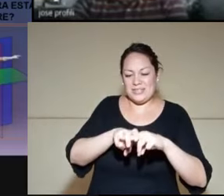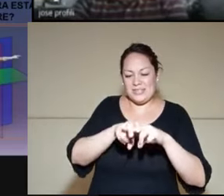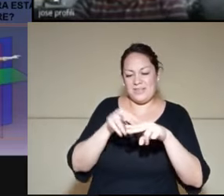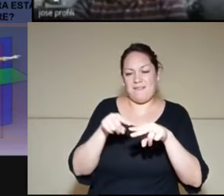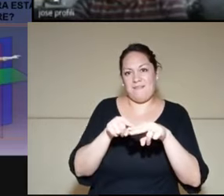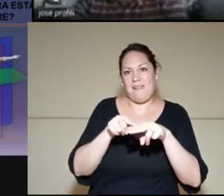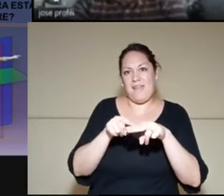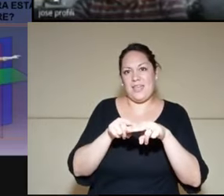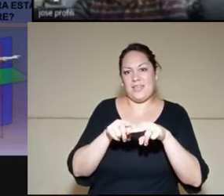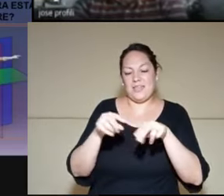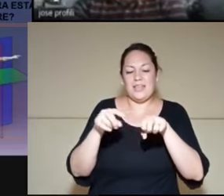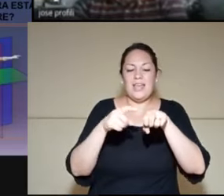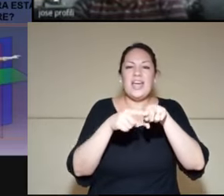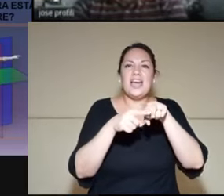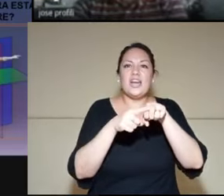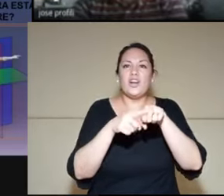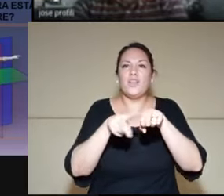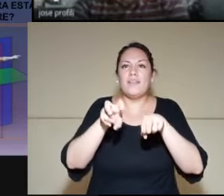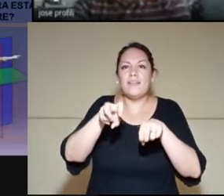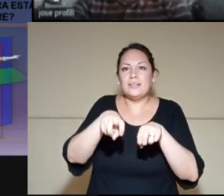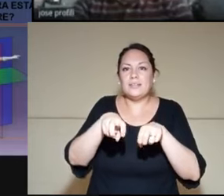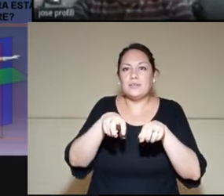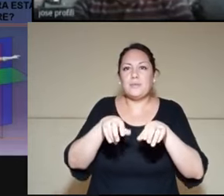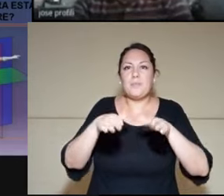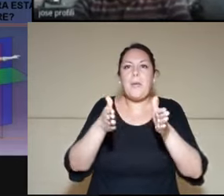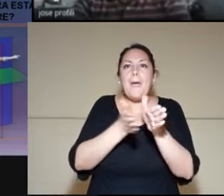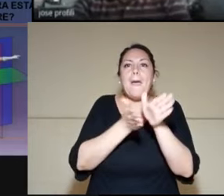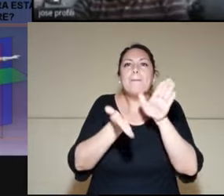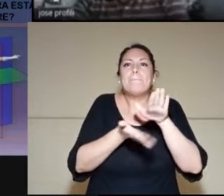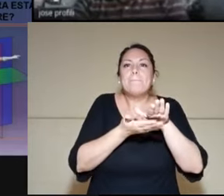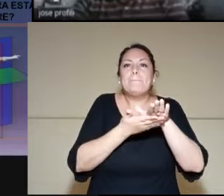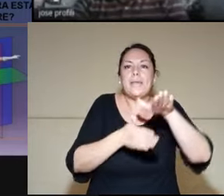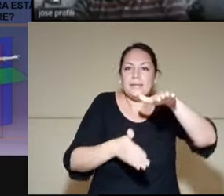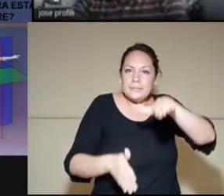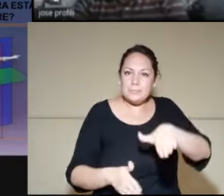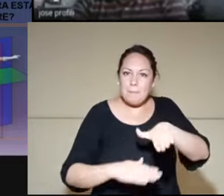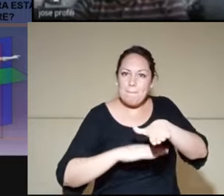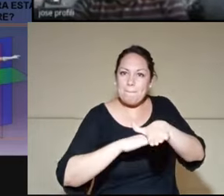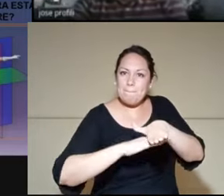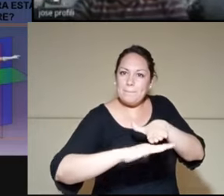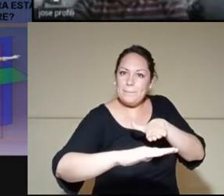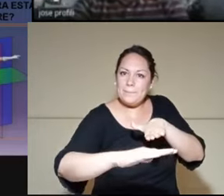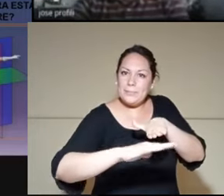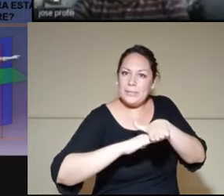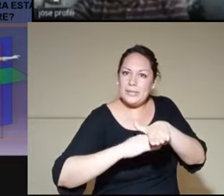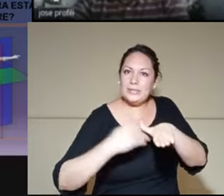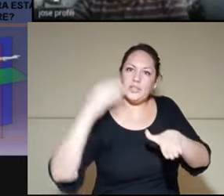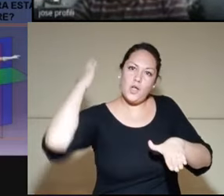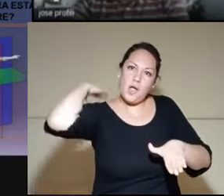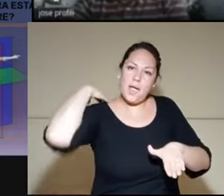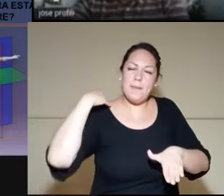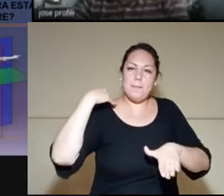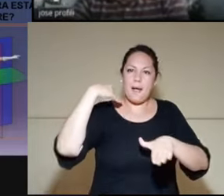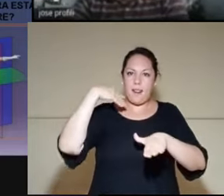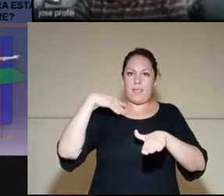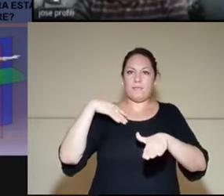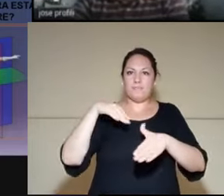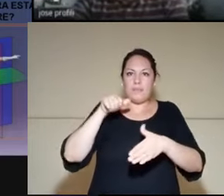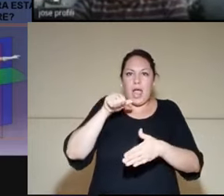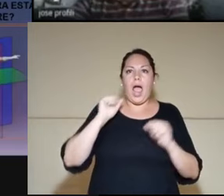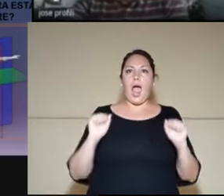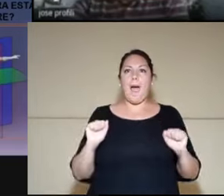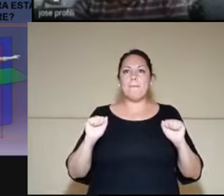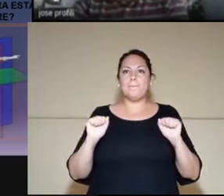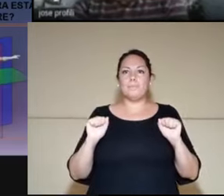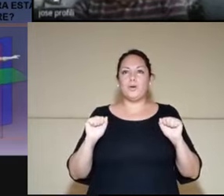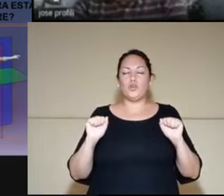la silla, las rodillas flexionadas, los pies sobre el piso, la espalda derecha apoyada contra el respaldo y la cabeza erguida. Esa es